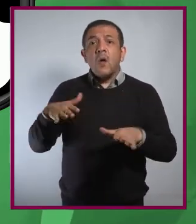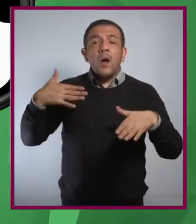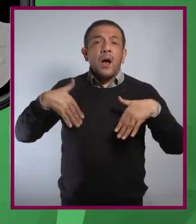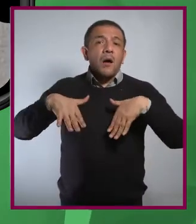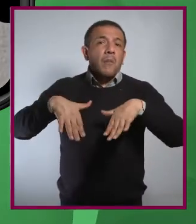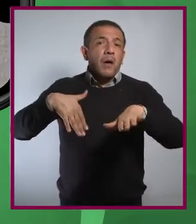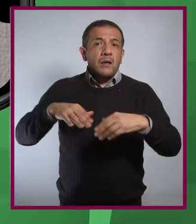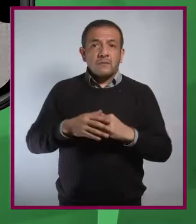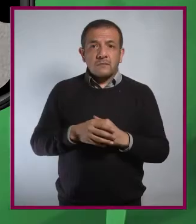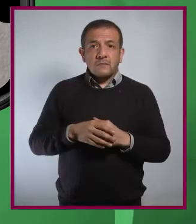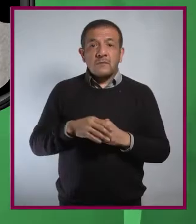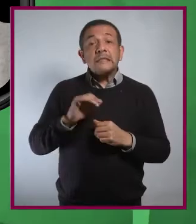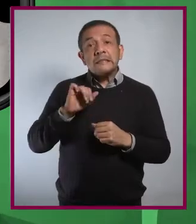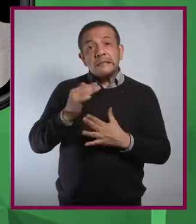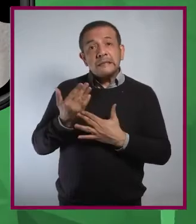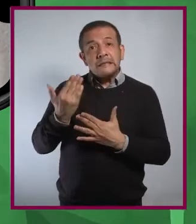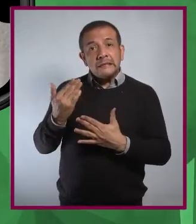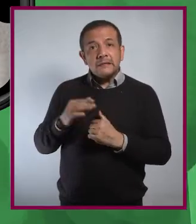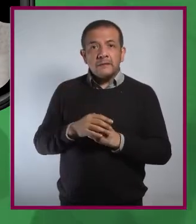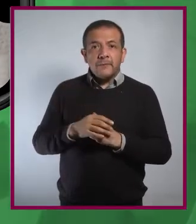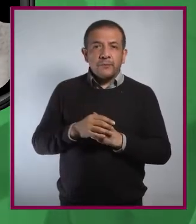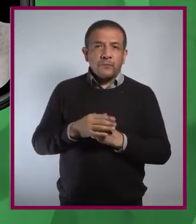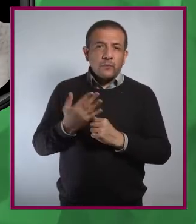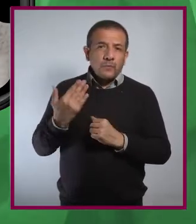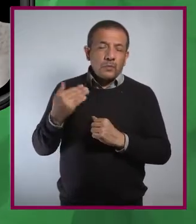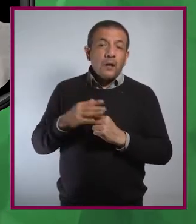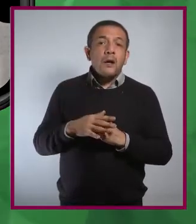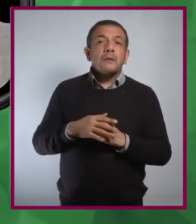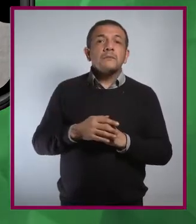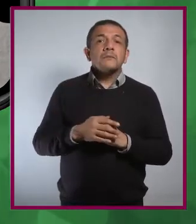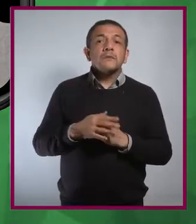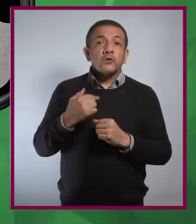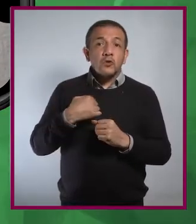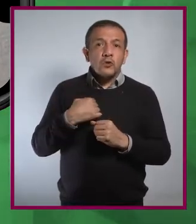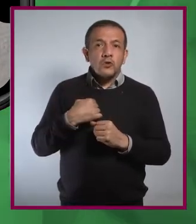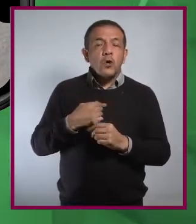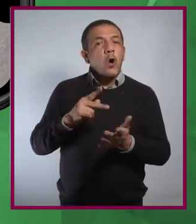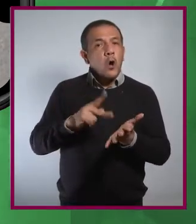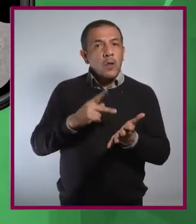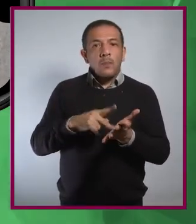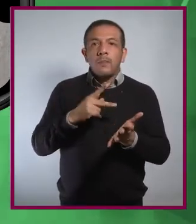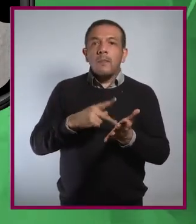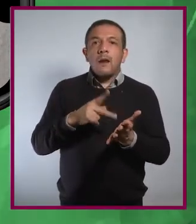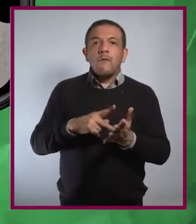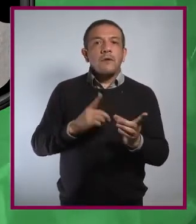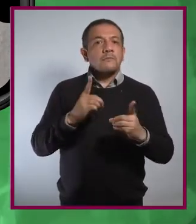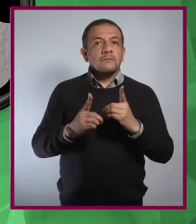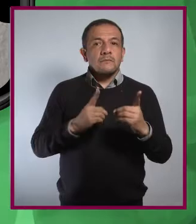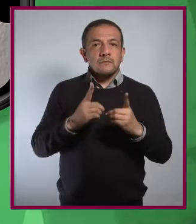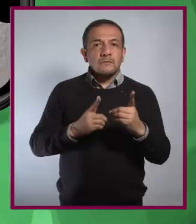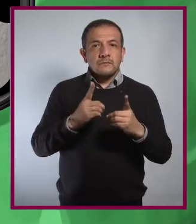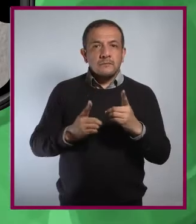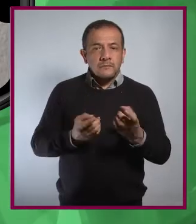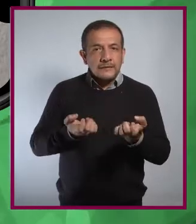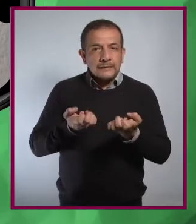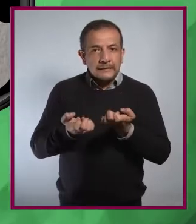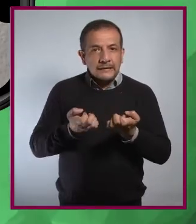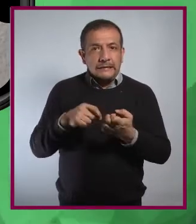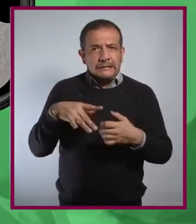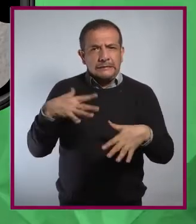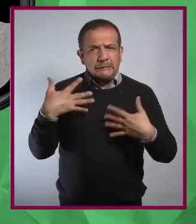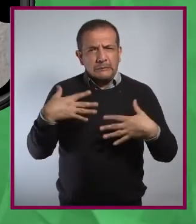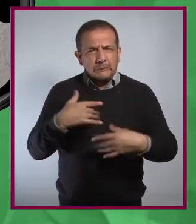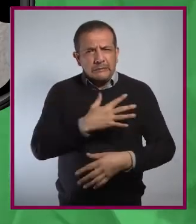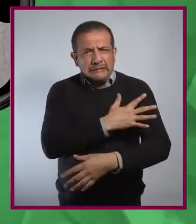pasear. En esta semana retomé, bueno, ya semanas varias atrás, retomé mi entrenamiento y pues me duelen bastante